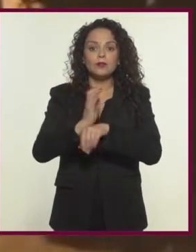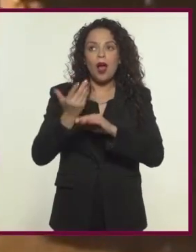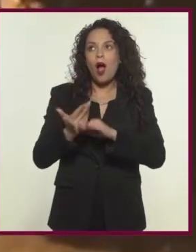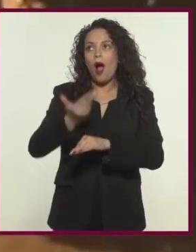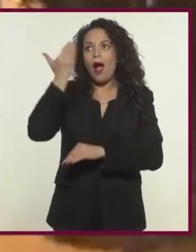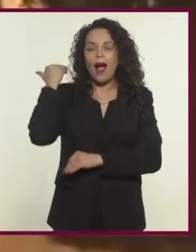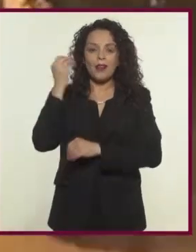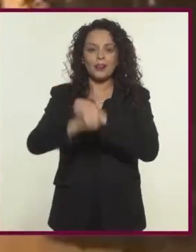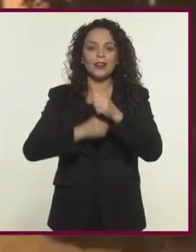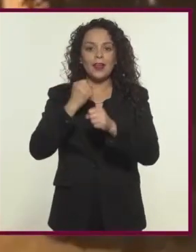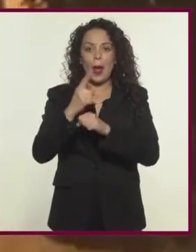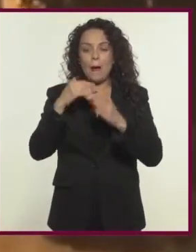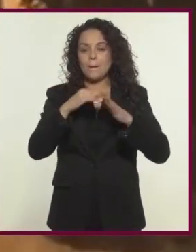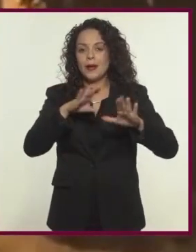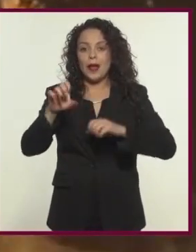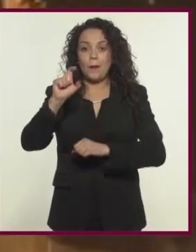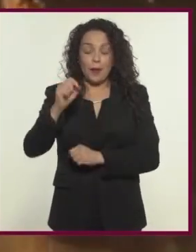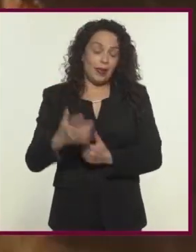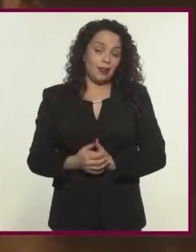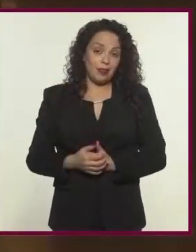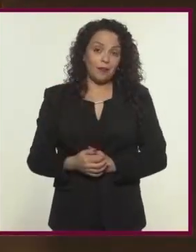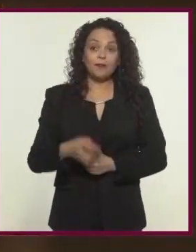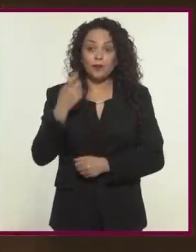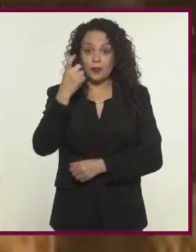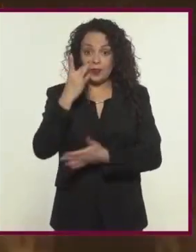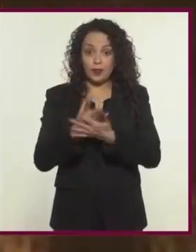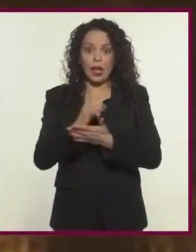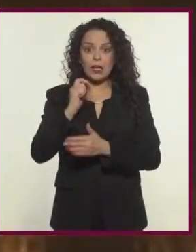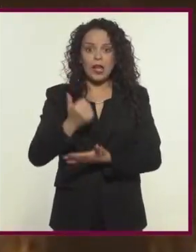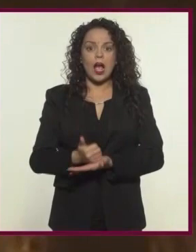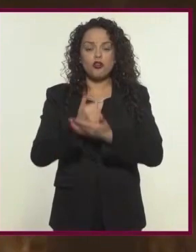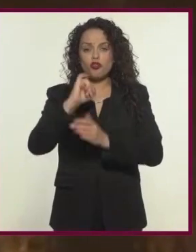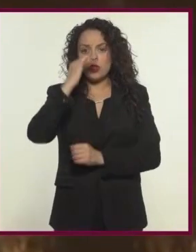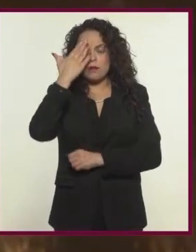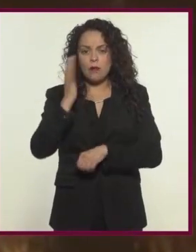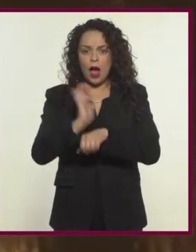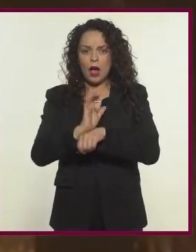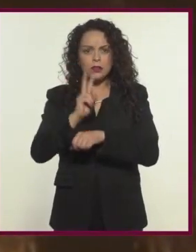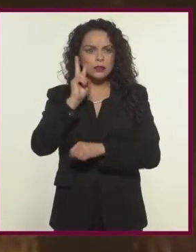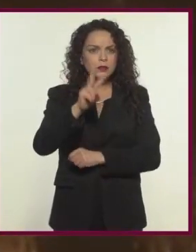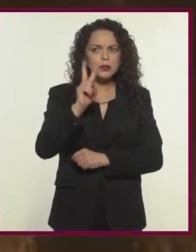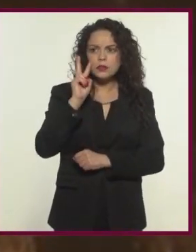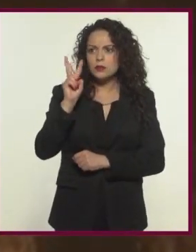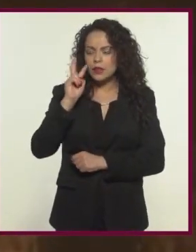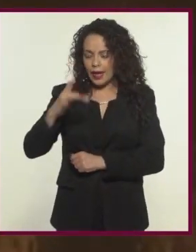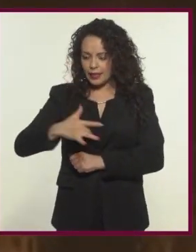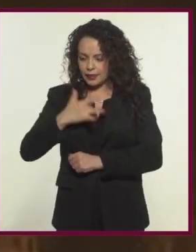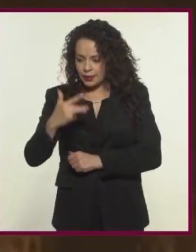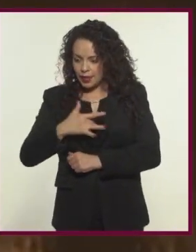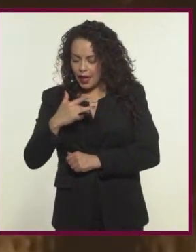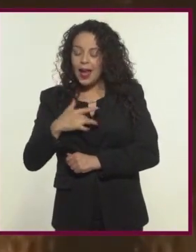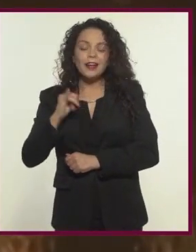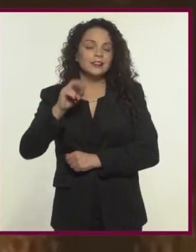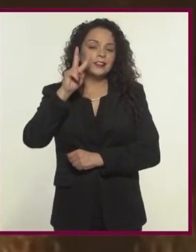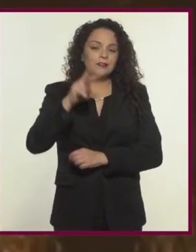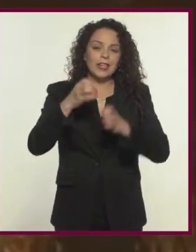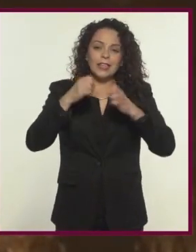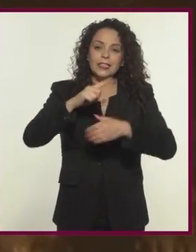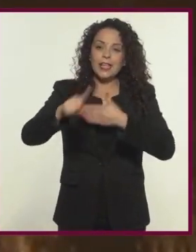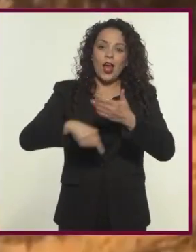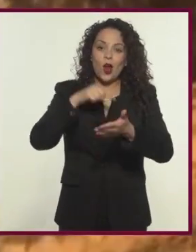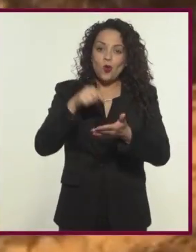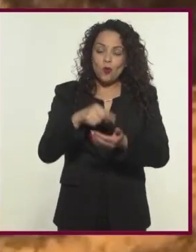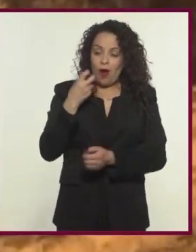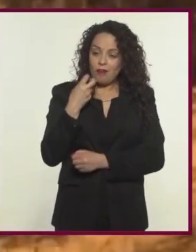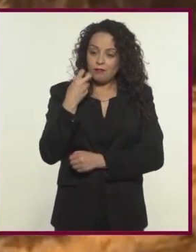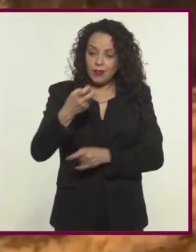no solo eso, el sonido es útil para crear atmósferas ya que apoya las imágenes del cine, para darnos la sensación de que realmente estamos